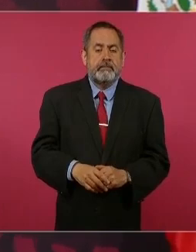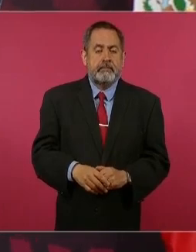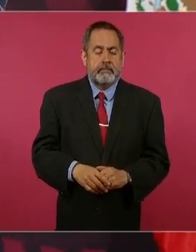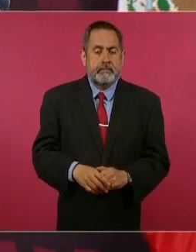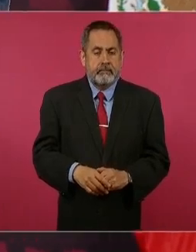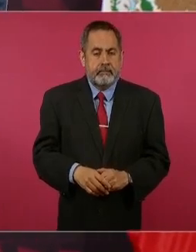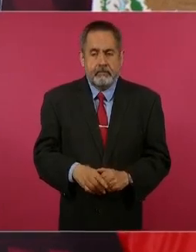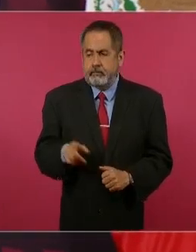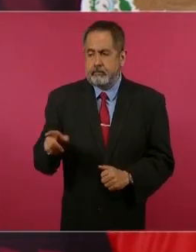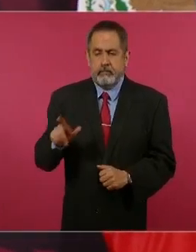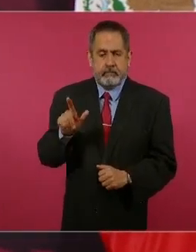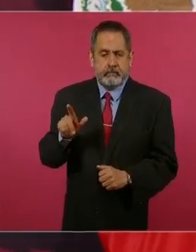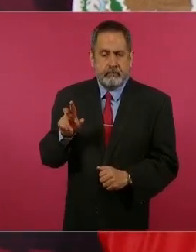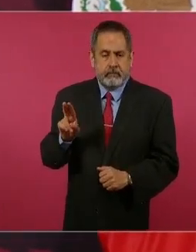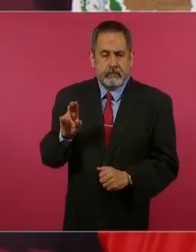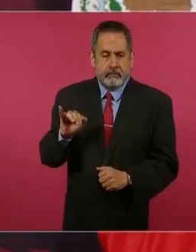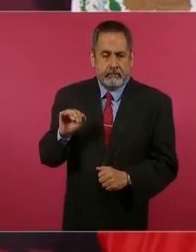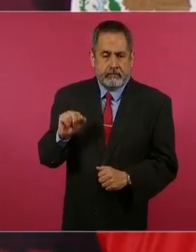Luisa,